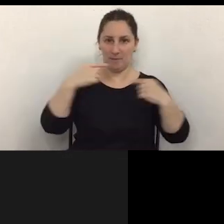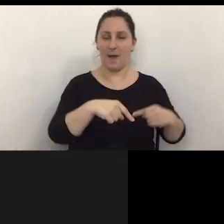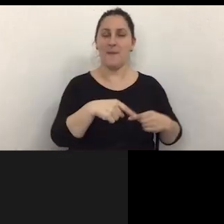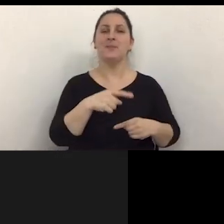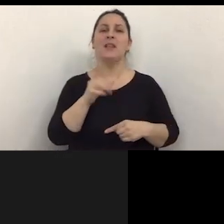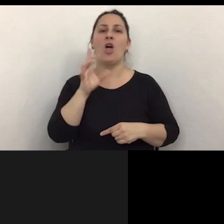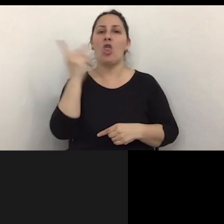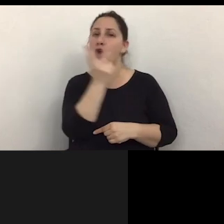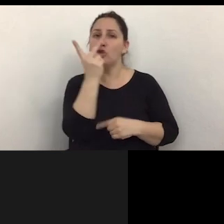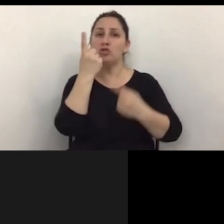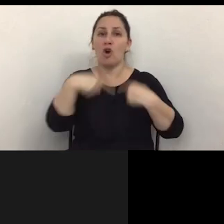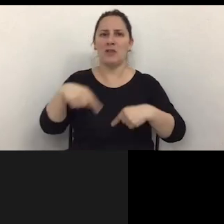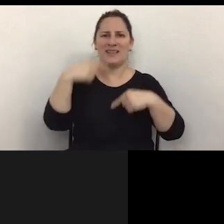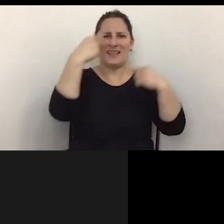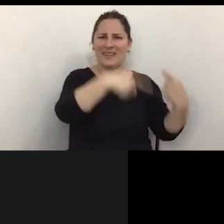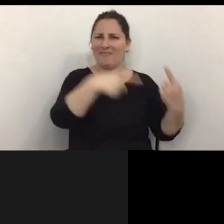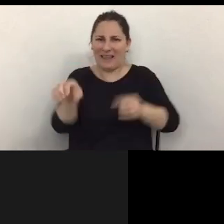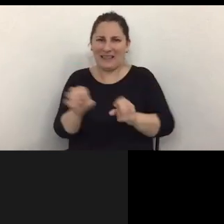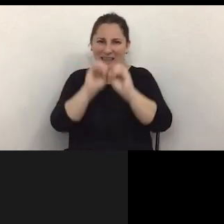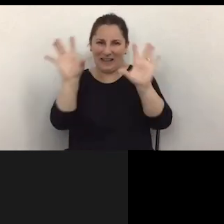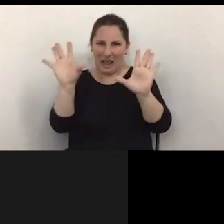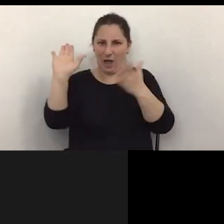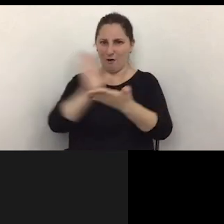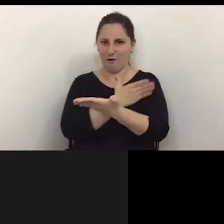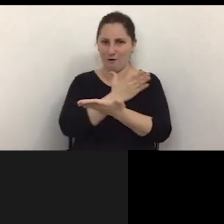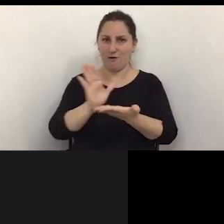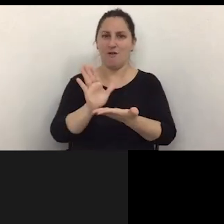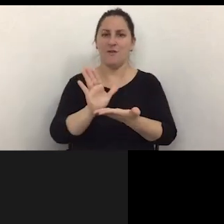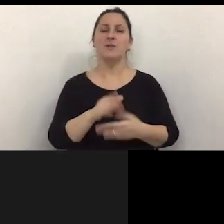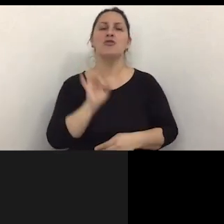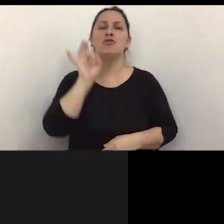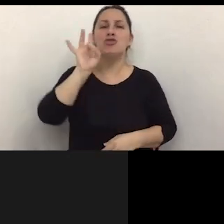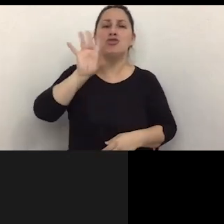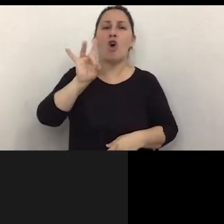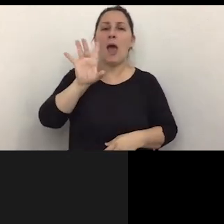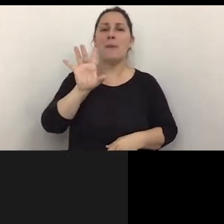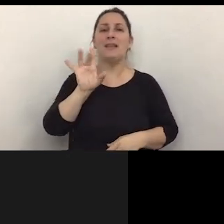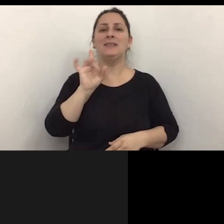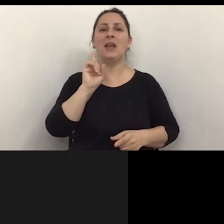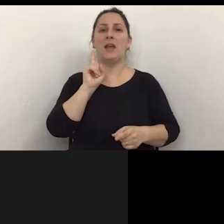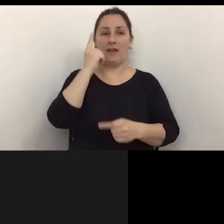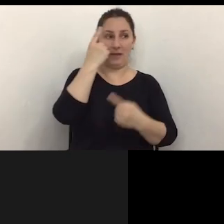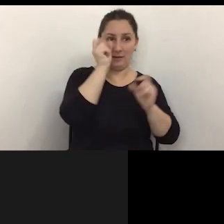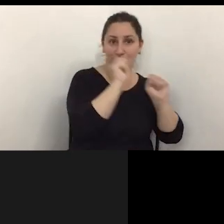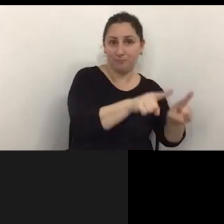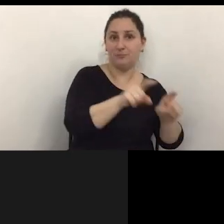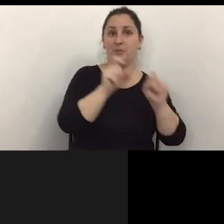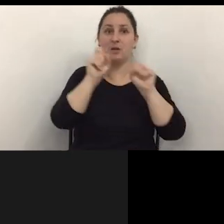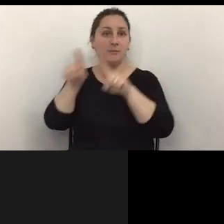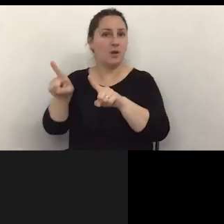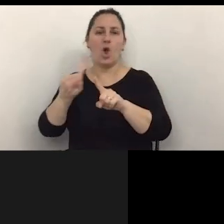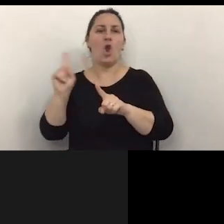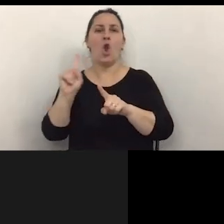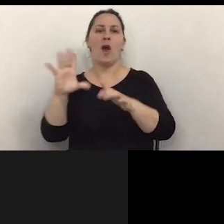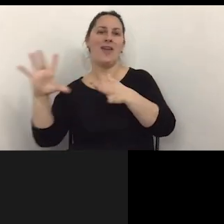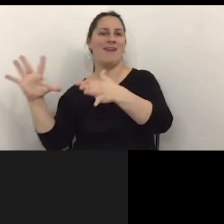diferenciadas y que estén, no solo no es directamente la otra, sino que tampoco debe conducir a la otra. No sé